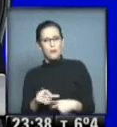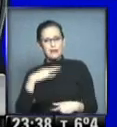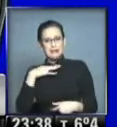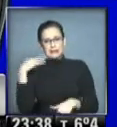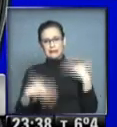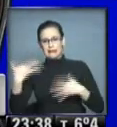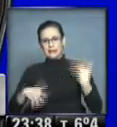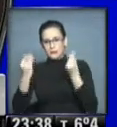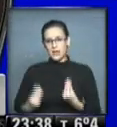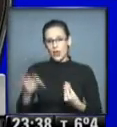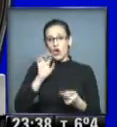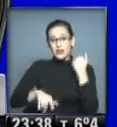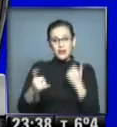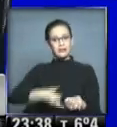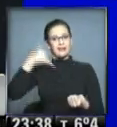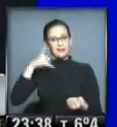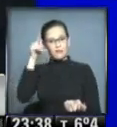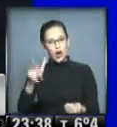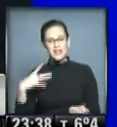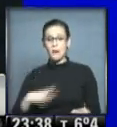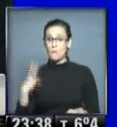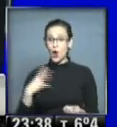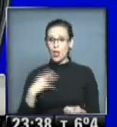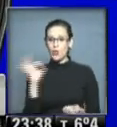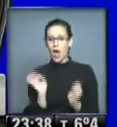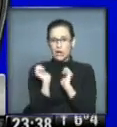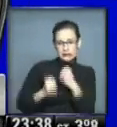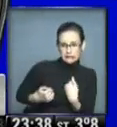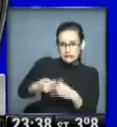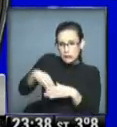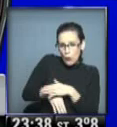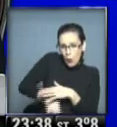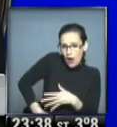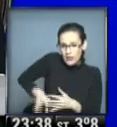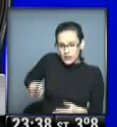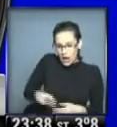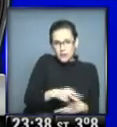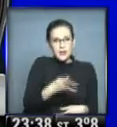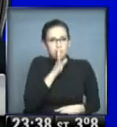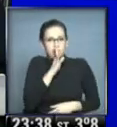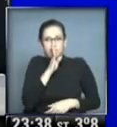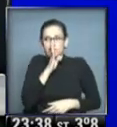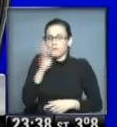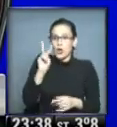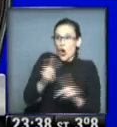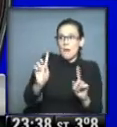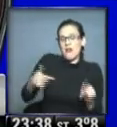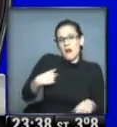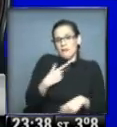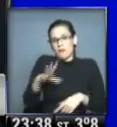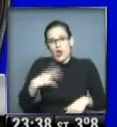terror, o llama a la policía por si las duda, o esconde sus cosas, y capaz que es un pibe que se viste así, pero simplemente viene a